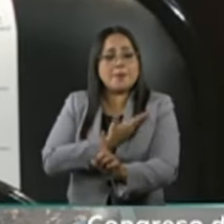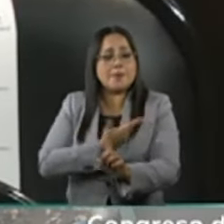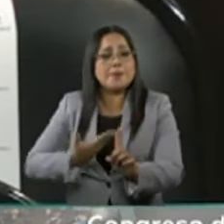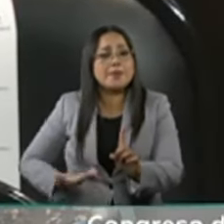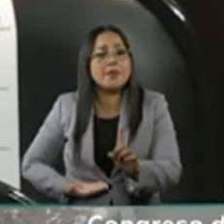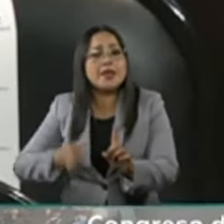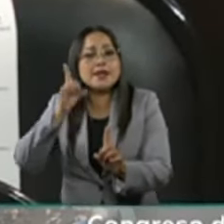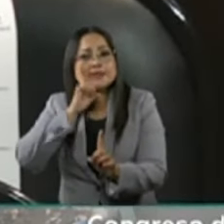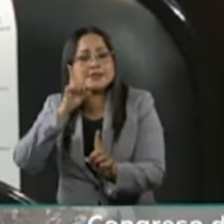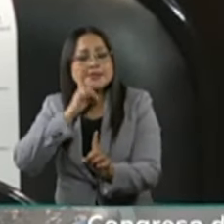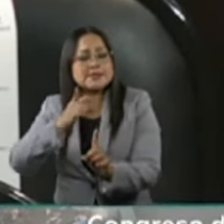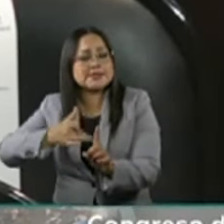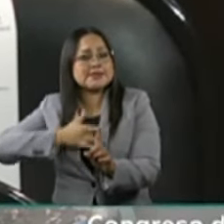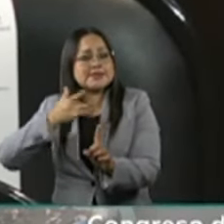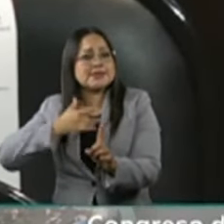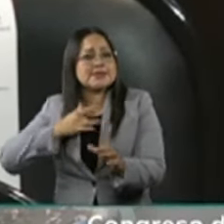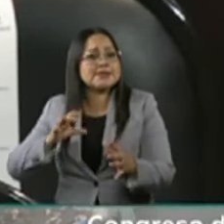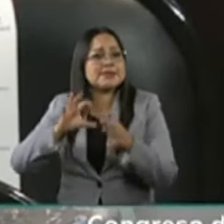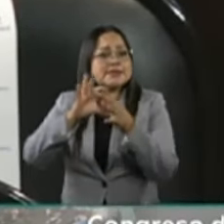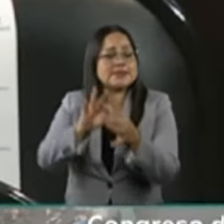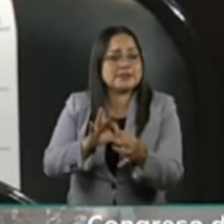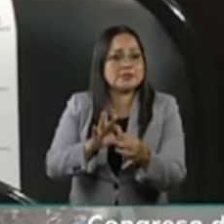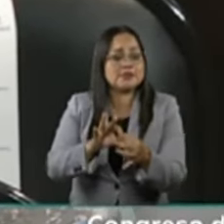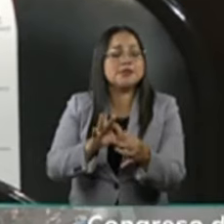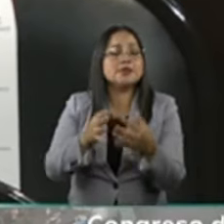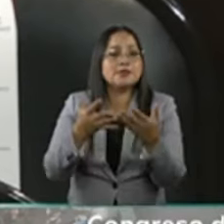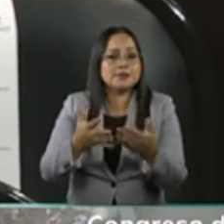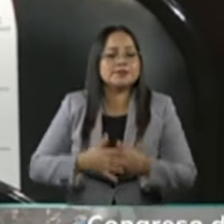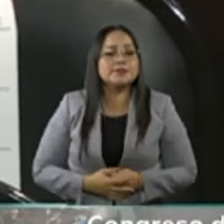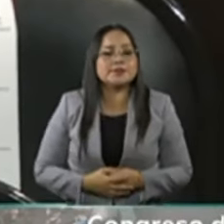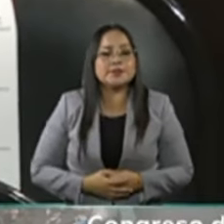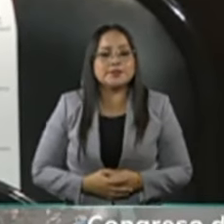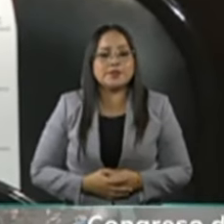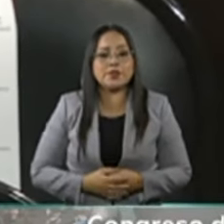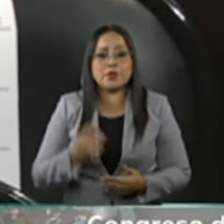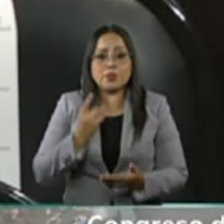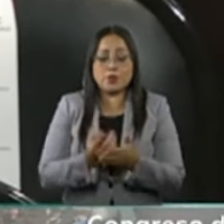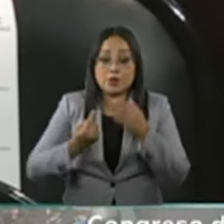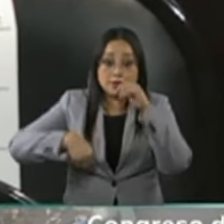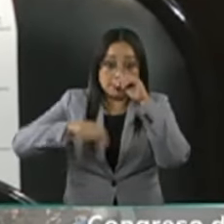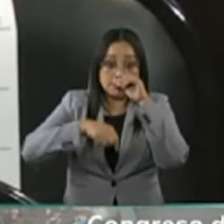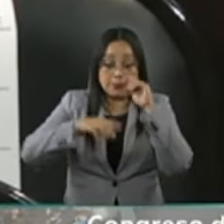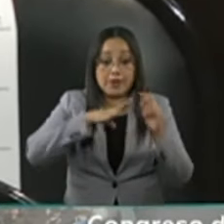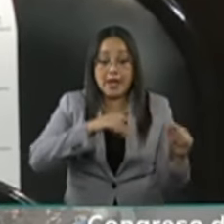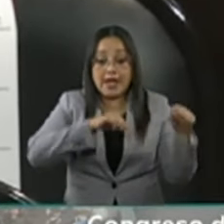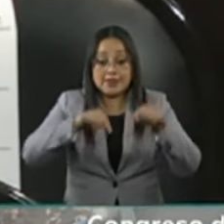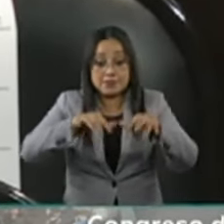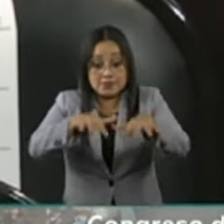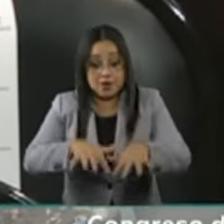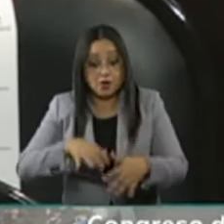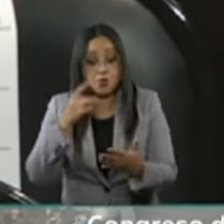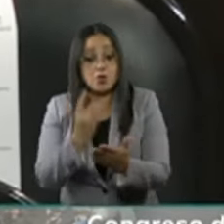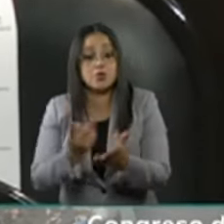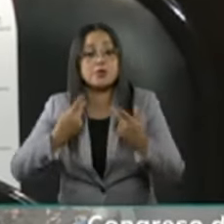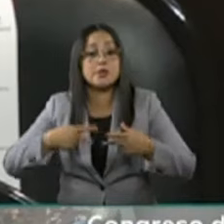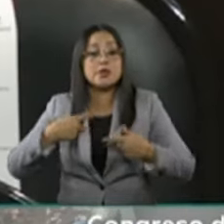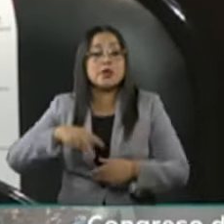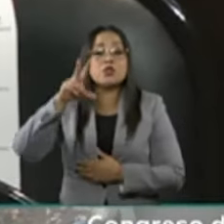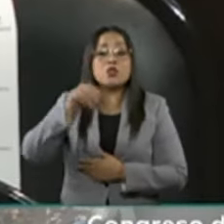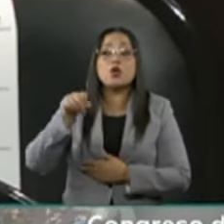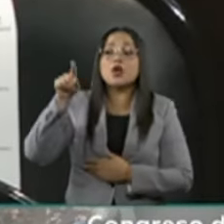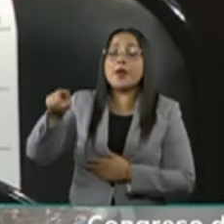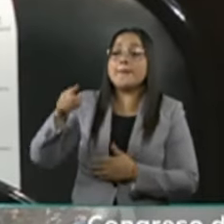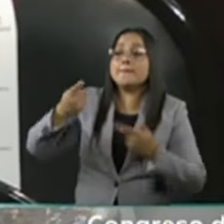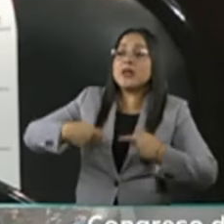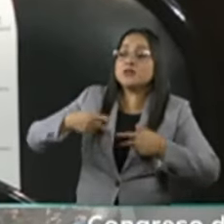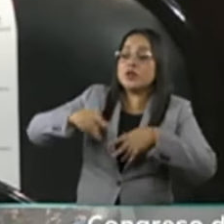llegar por fin a la silla presidencial. No solo somos los que estamos aquí en este pleno, también las trabajadoras